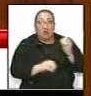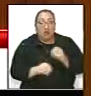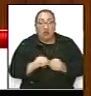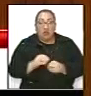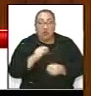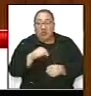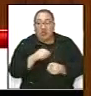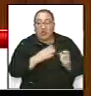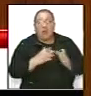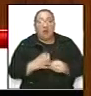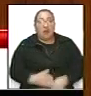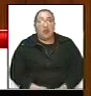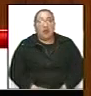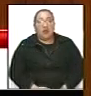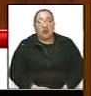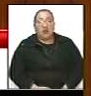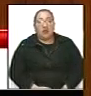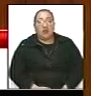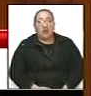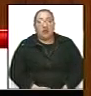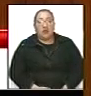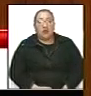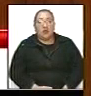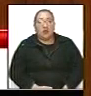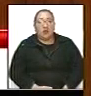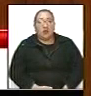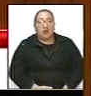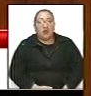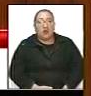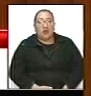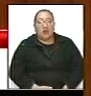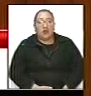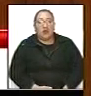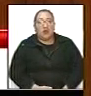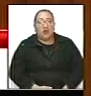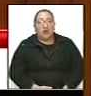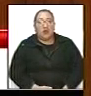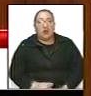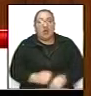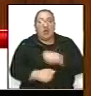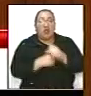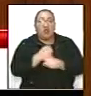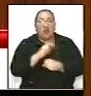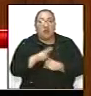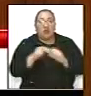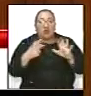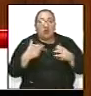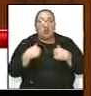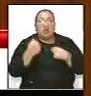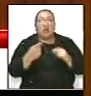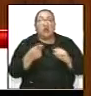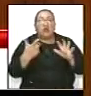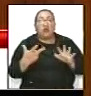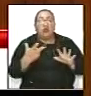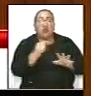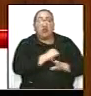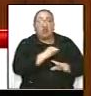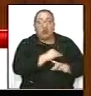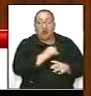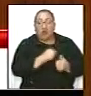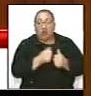implementación de este plan correspondiente al año 2018, donde tenemos 18 entidades con las